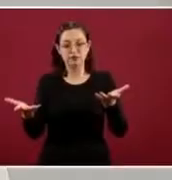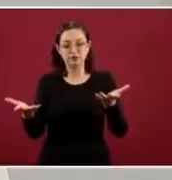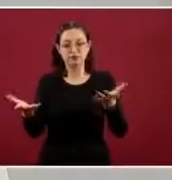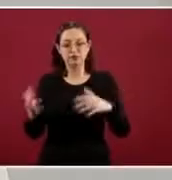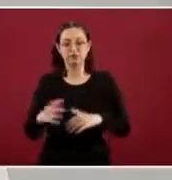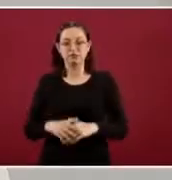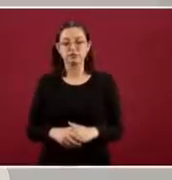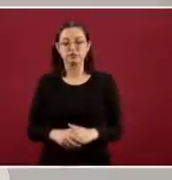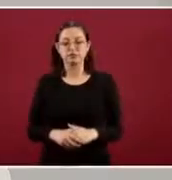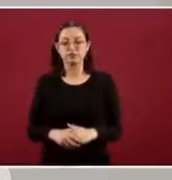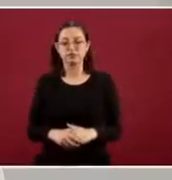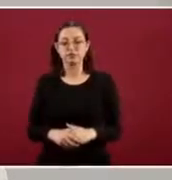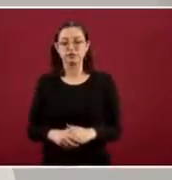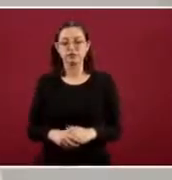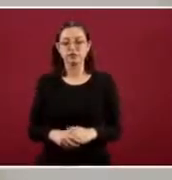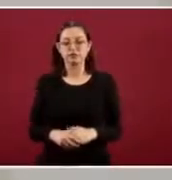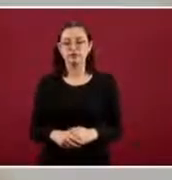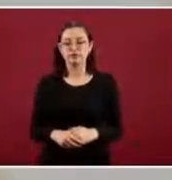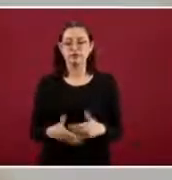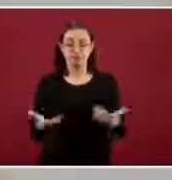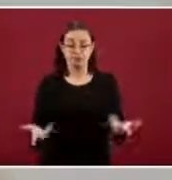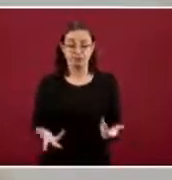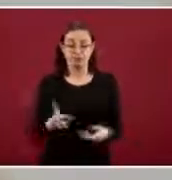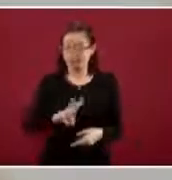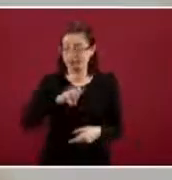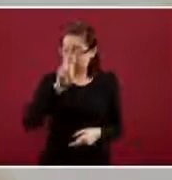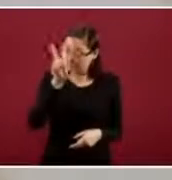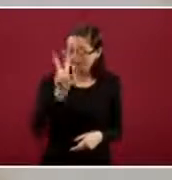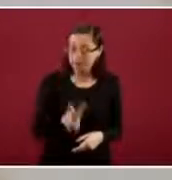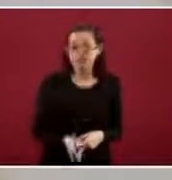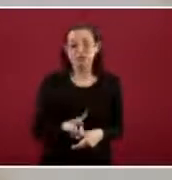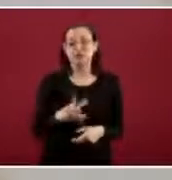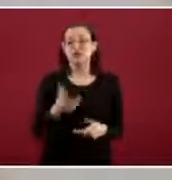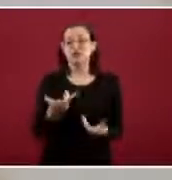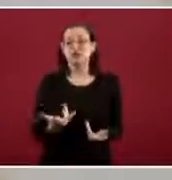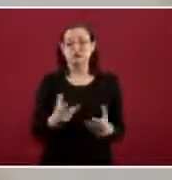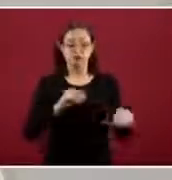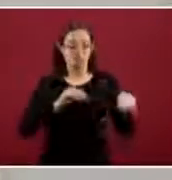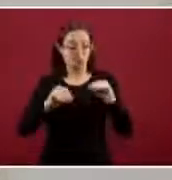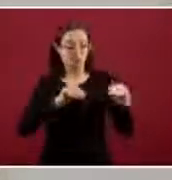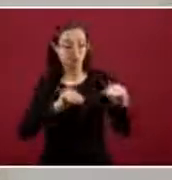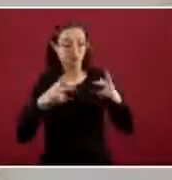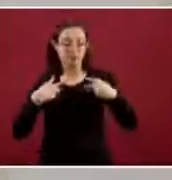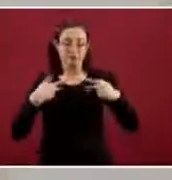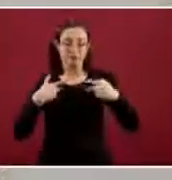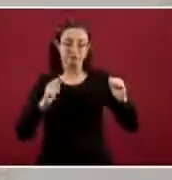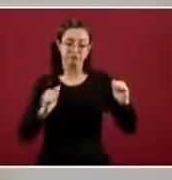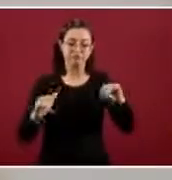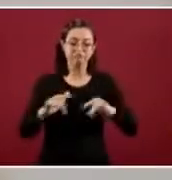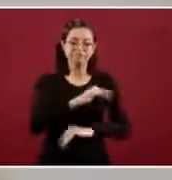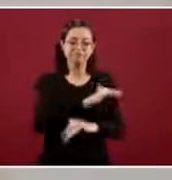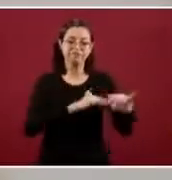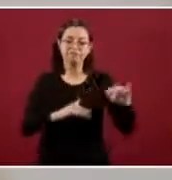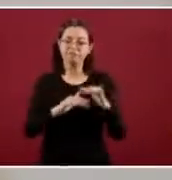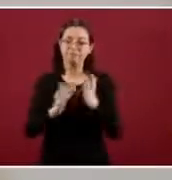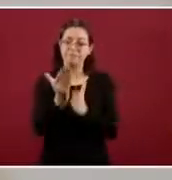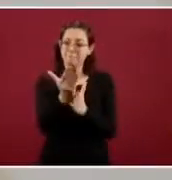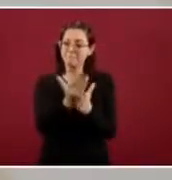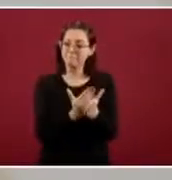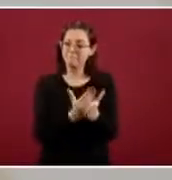entre la necesidad de restringir, de limitar el movimiento y la congregación de las